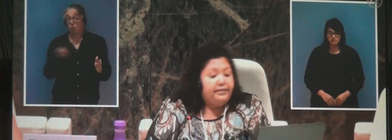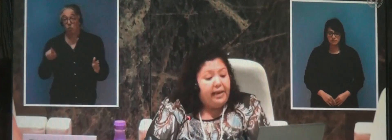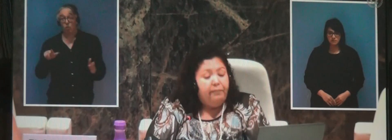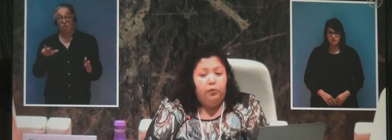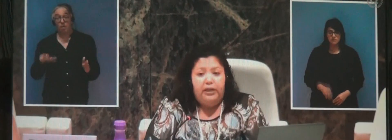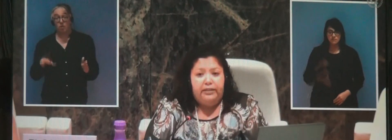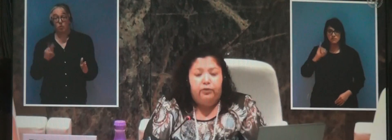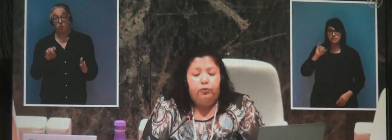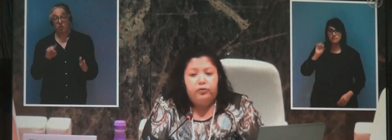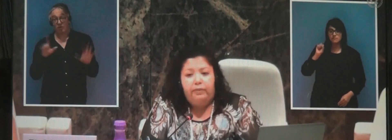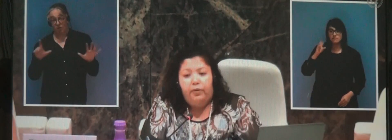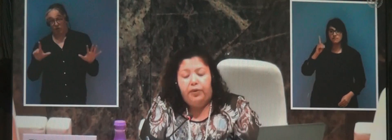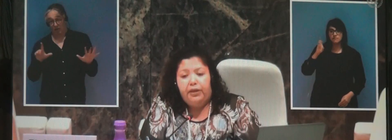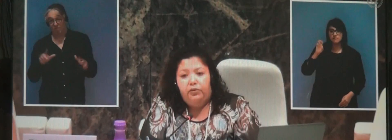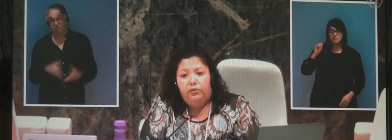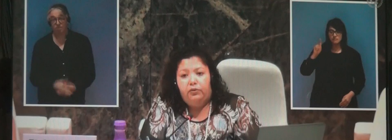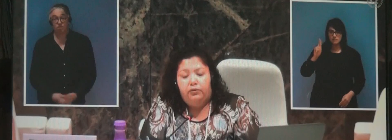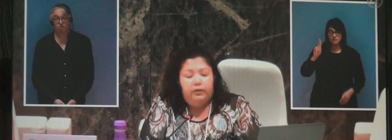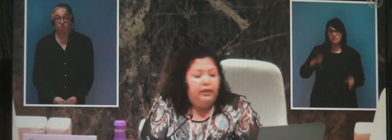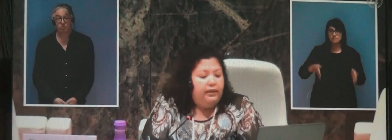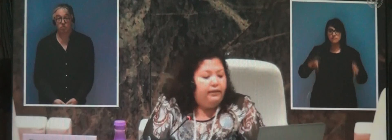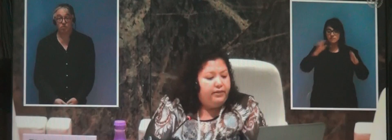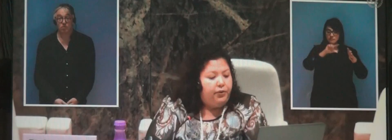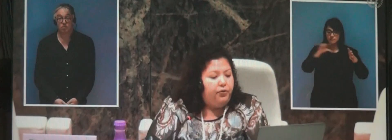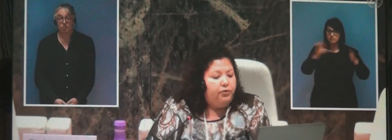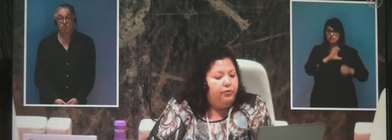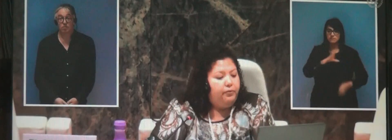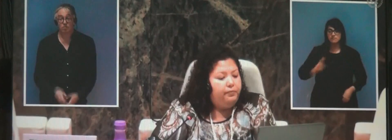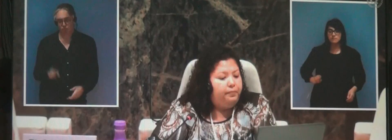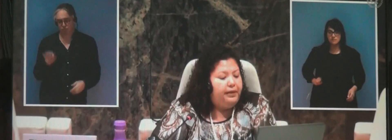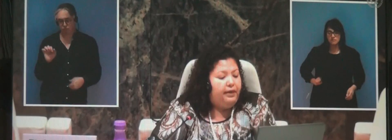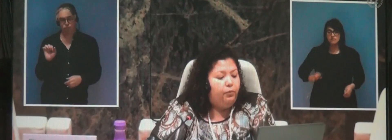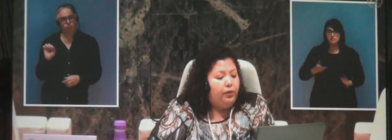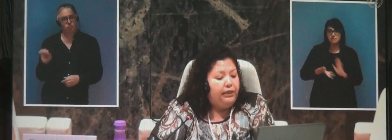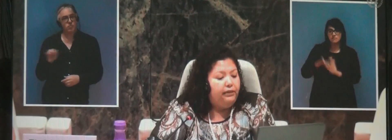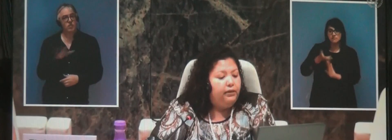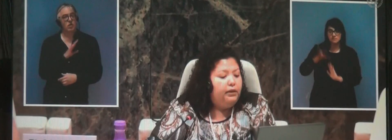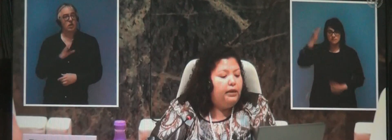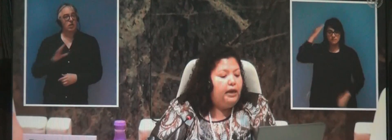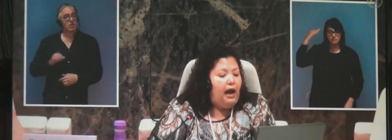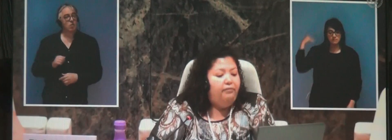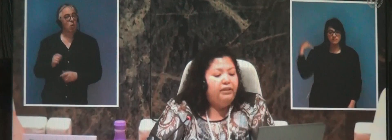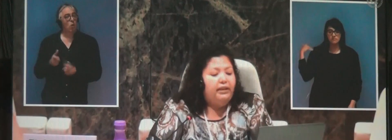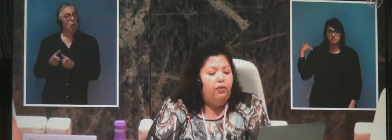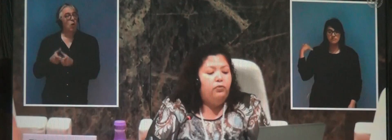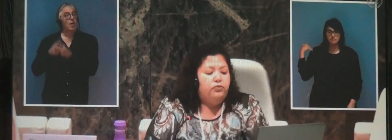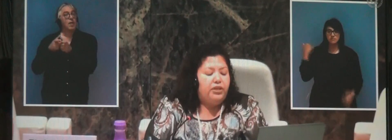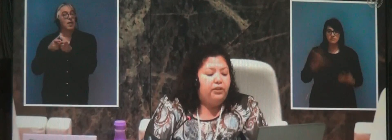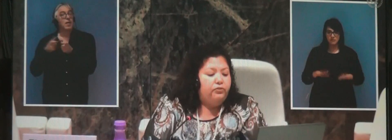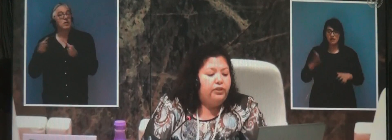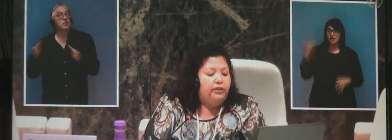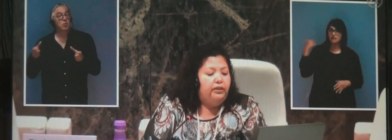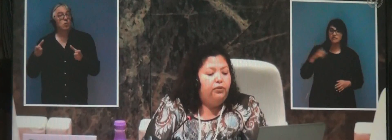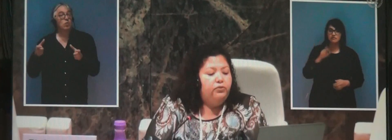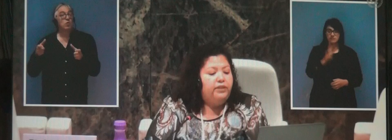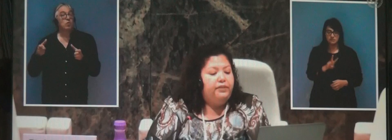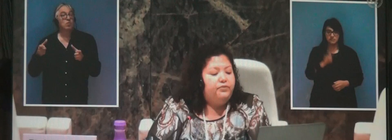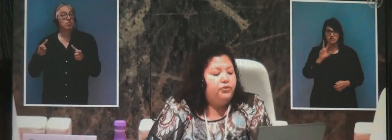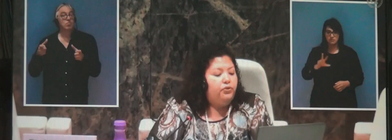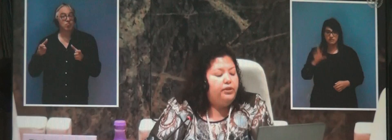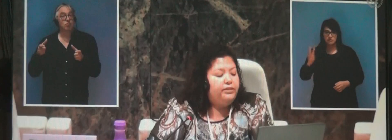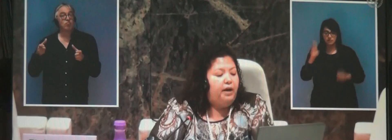El ISDEMU, el Instituto Salvadoreño de Desarrollo para la Mujer, ha brindado